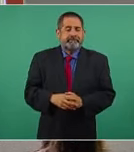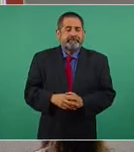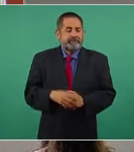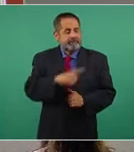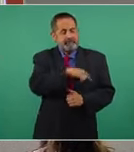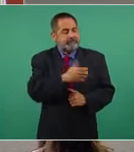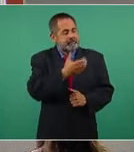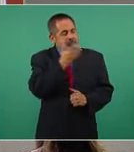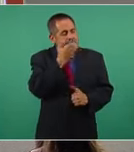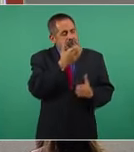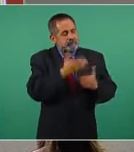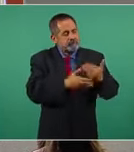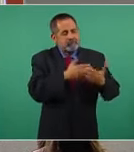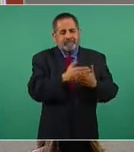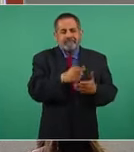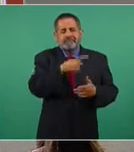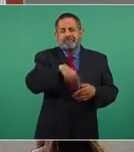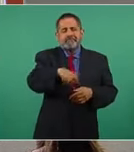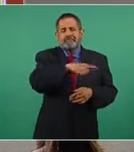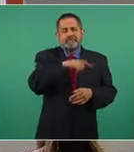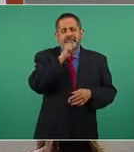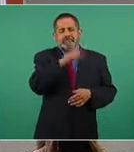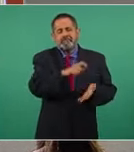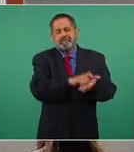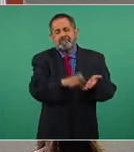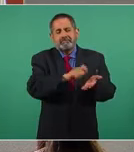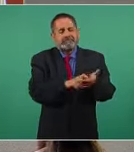que todos los que escriben ahí o